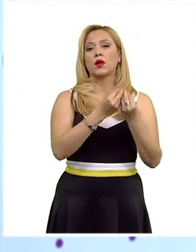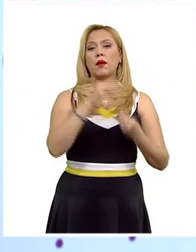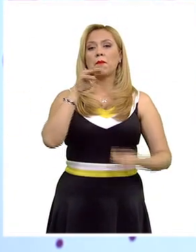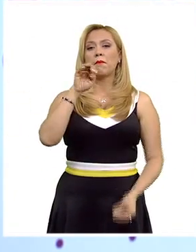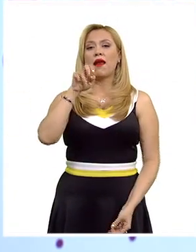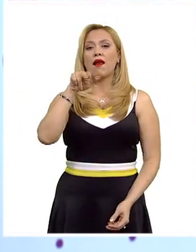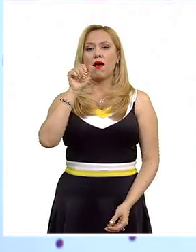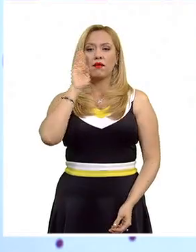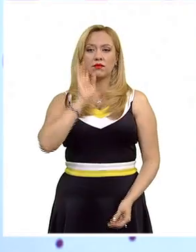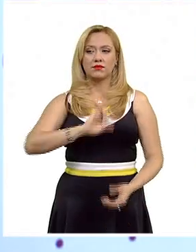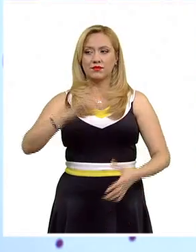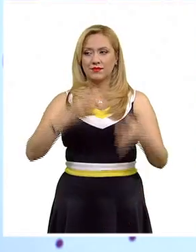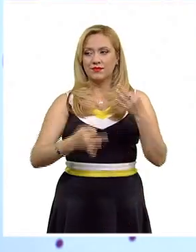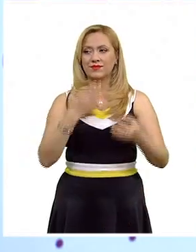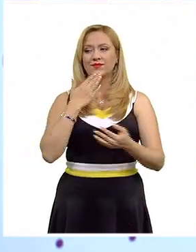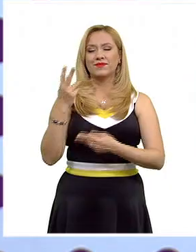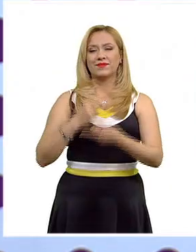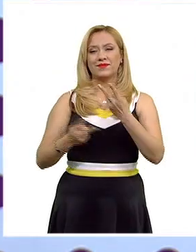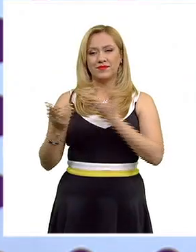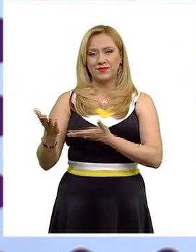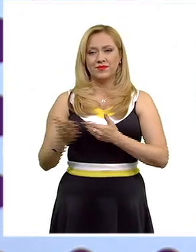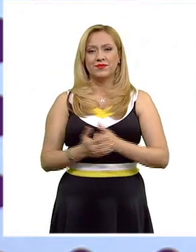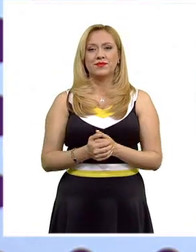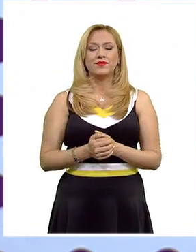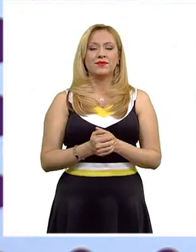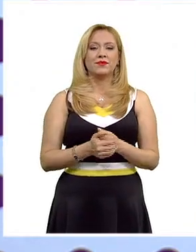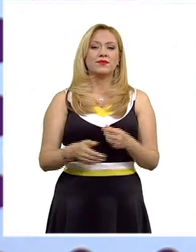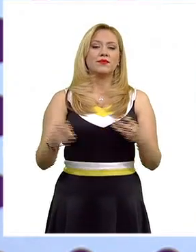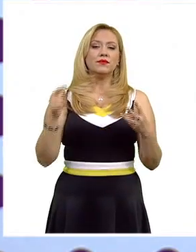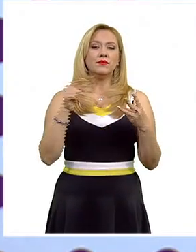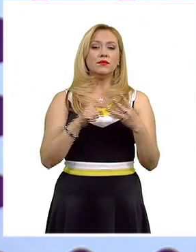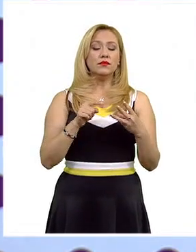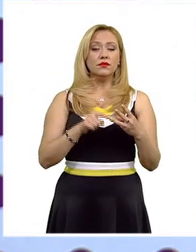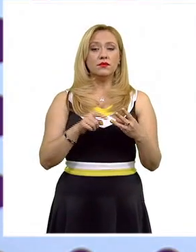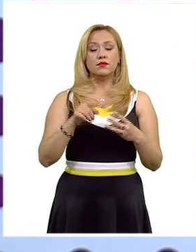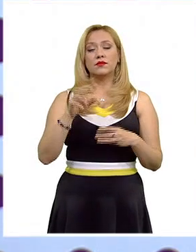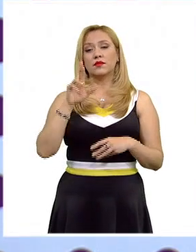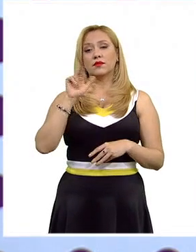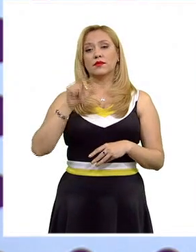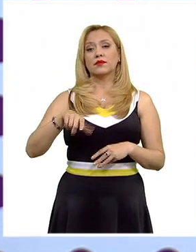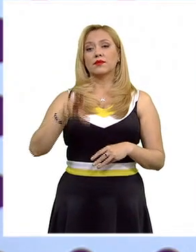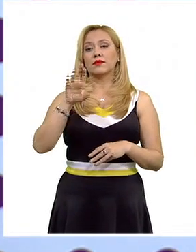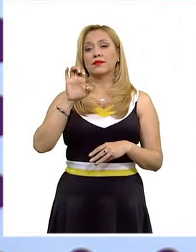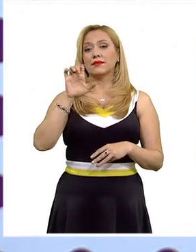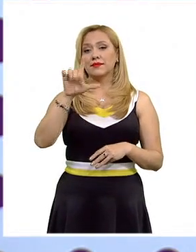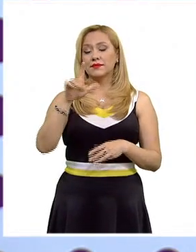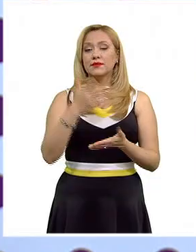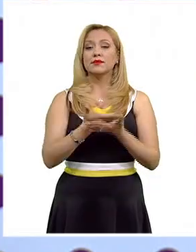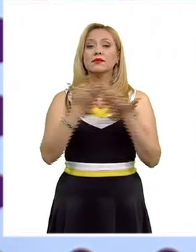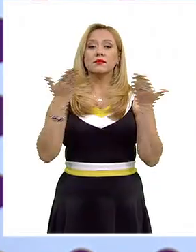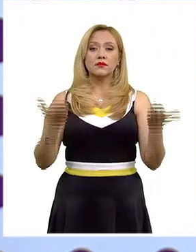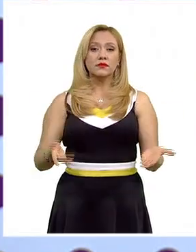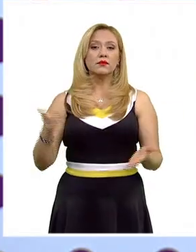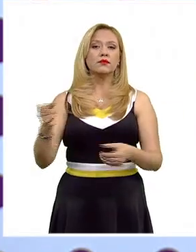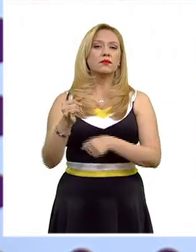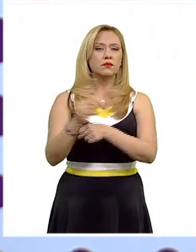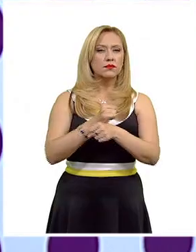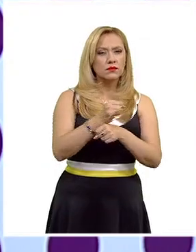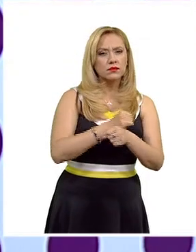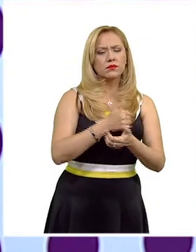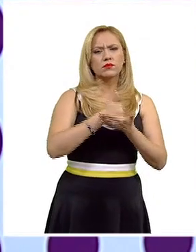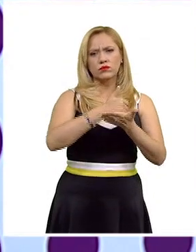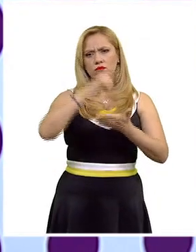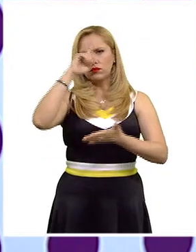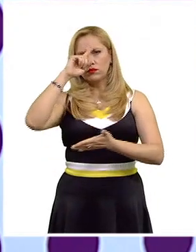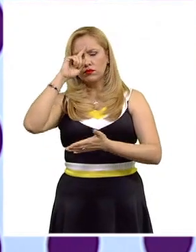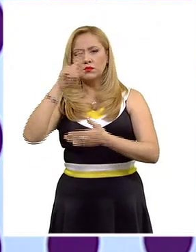Ortiz Mena. Bienvenida, Gracias. Adriana. Gracias, Roberto. En tercer lugar, presento a Raquel Ramírez Salgado, quien actualmente es consultora e investigadora